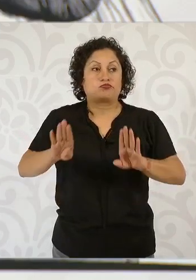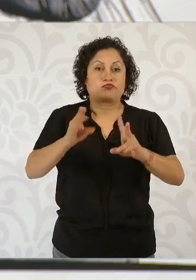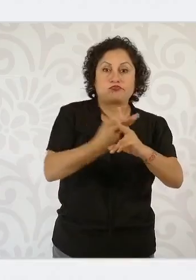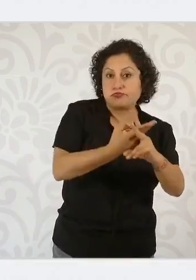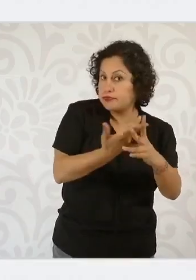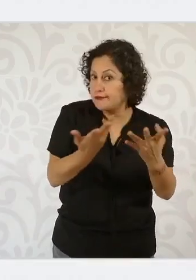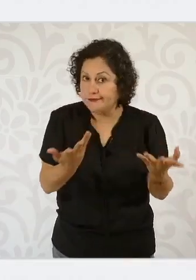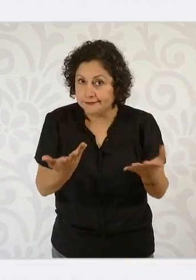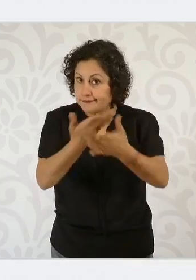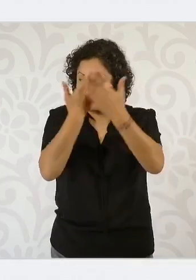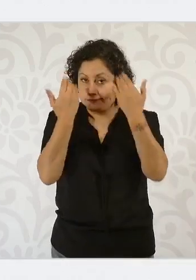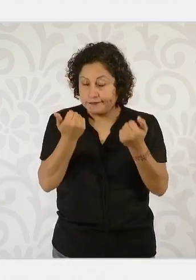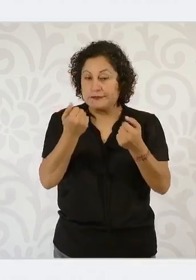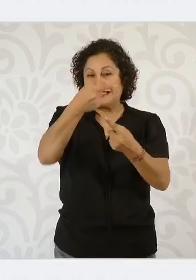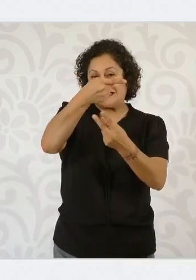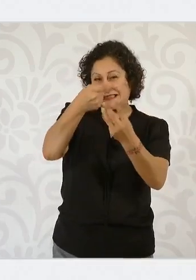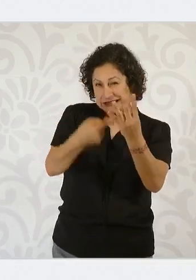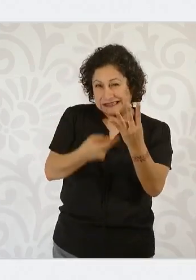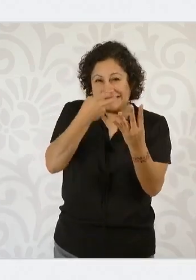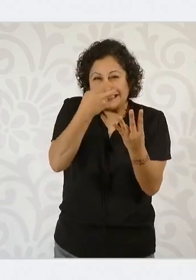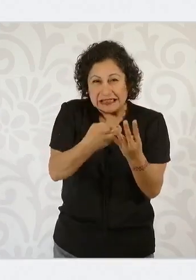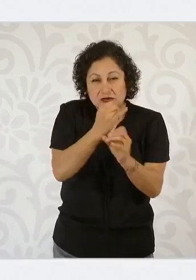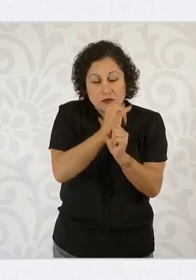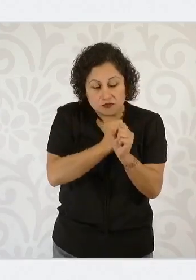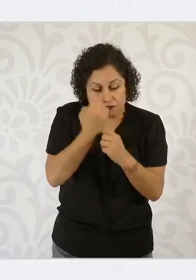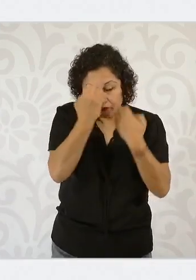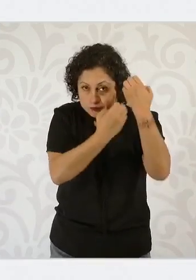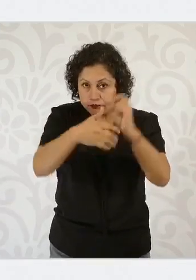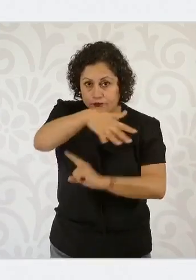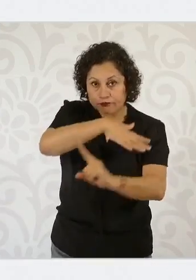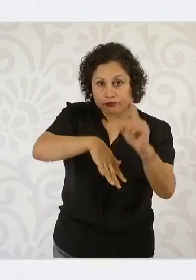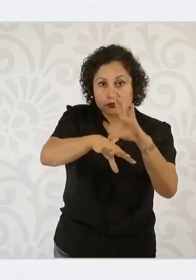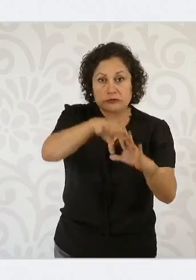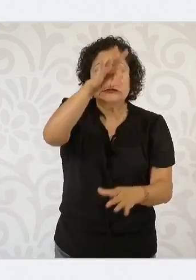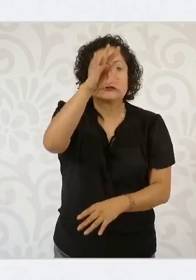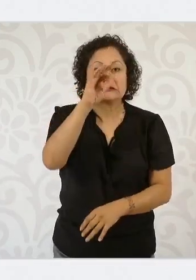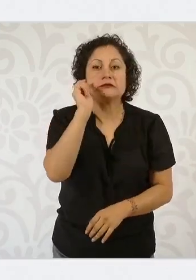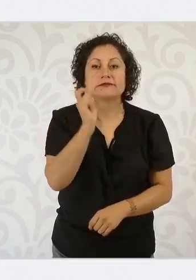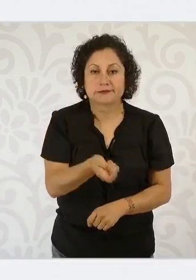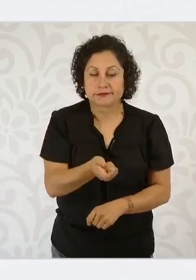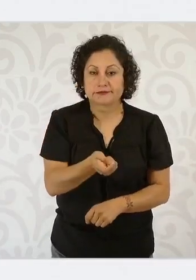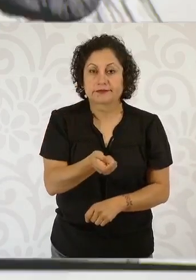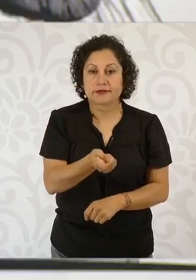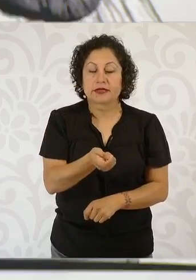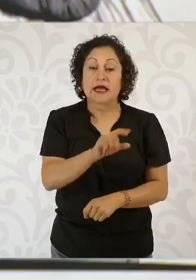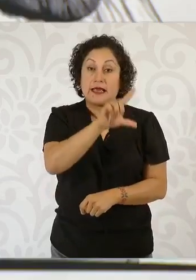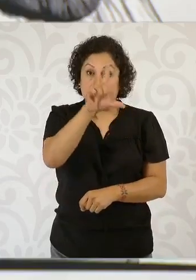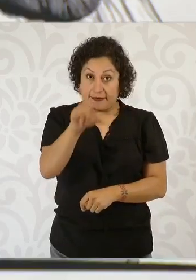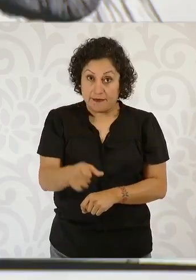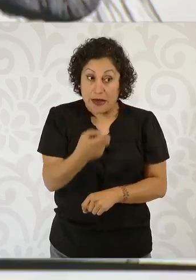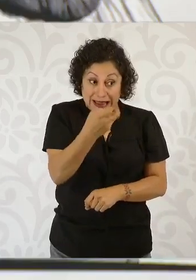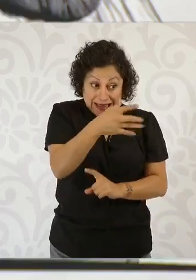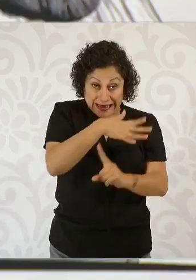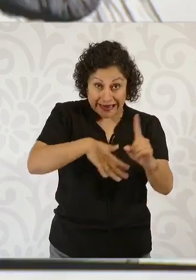cuáles fueron las condiciones en las que desaparece una persona y vincular esas condiciones, ese análisis de